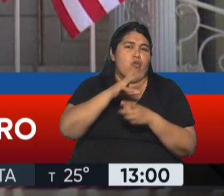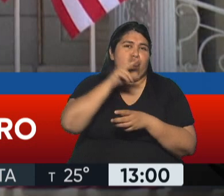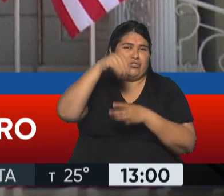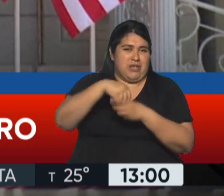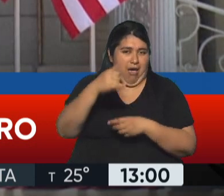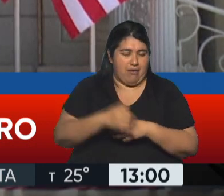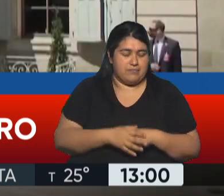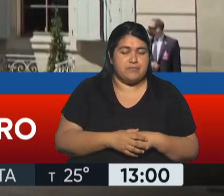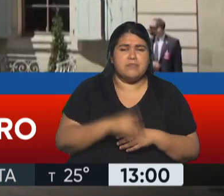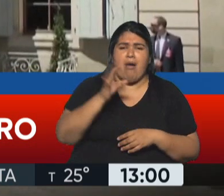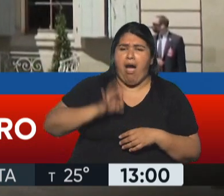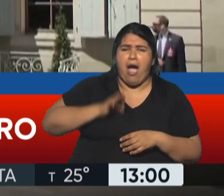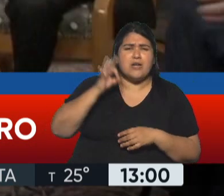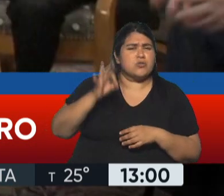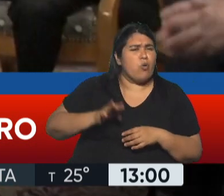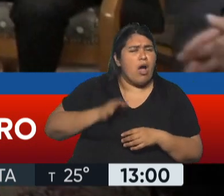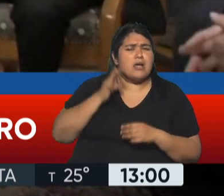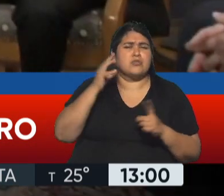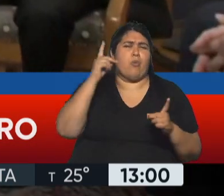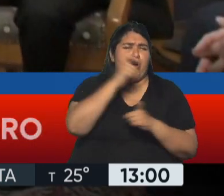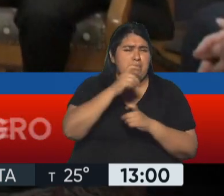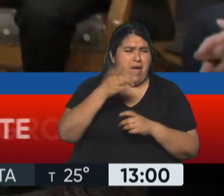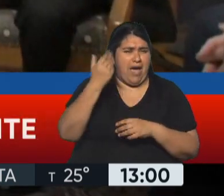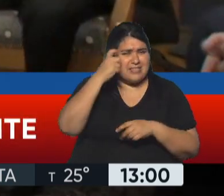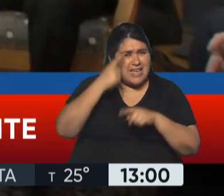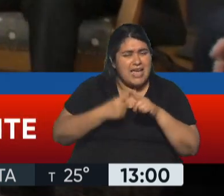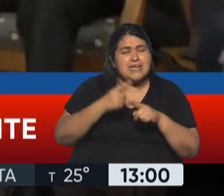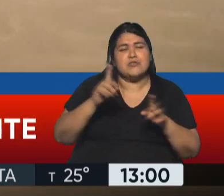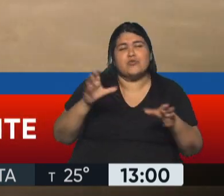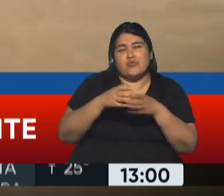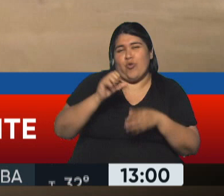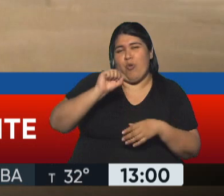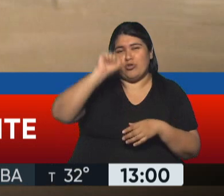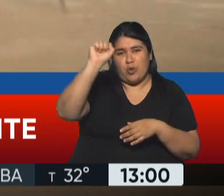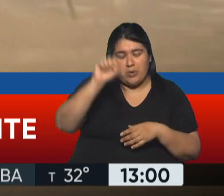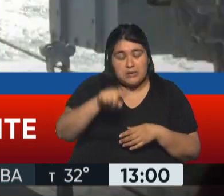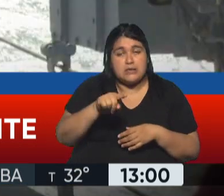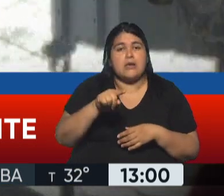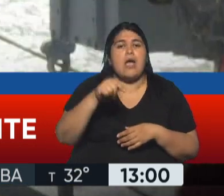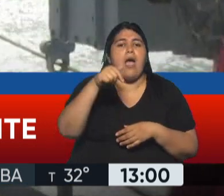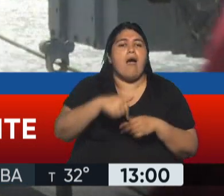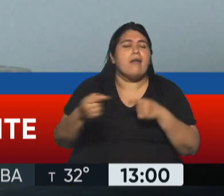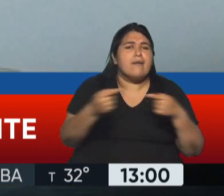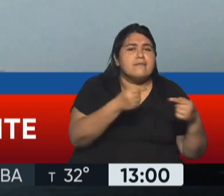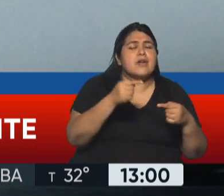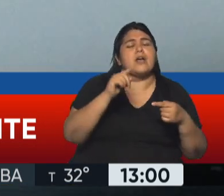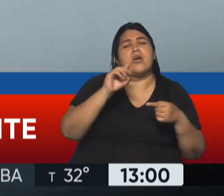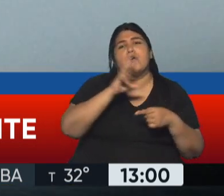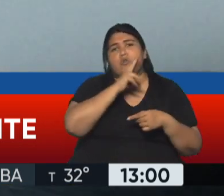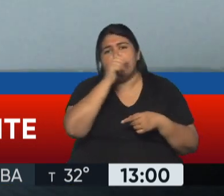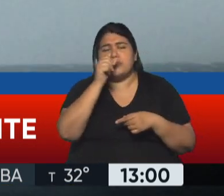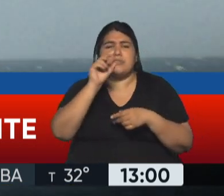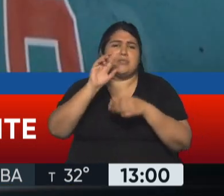ya pasaron décadas de la desintegración de la ex Unión Soviética, la tirantez entre Occidente y Rusia